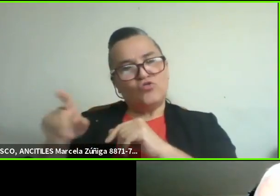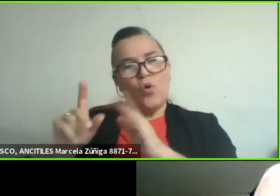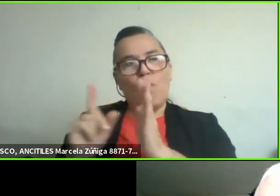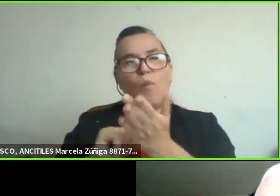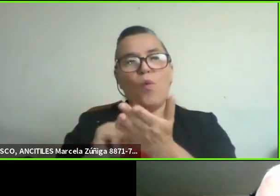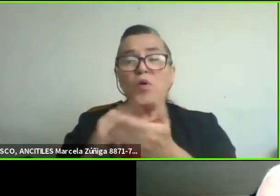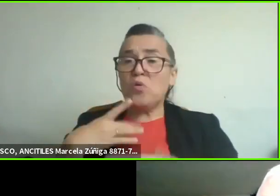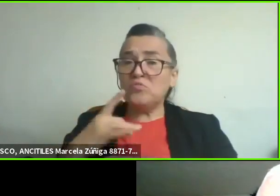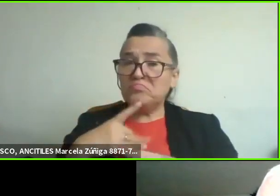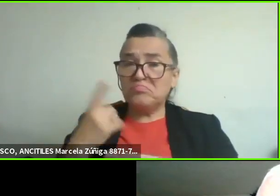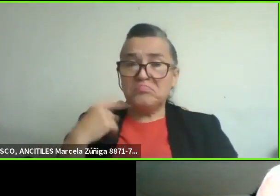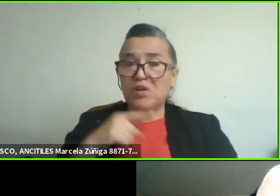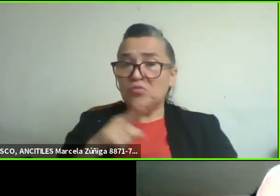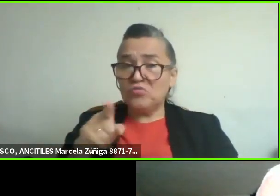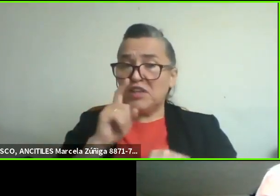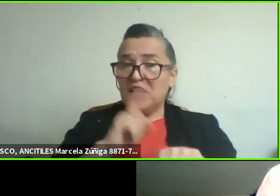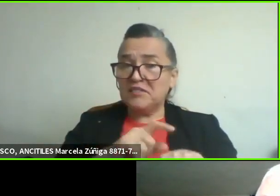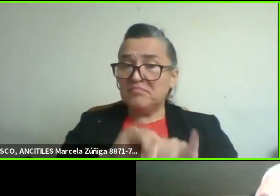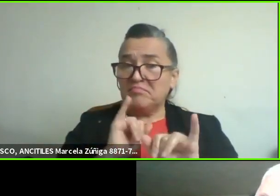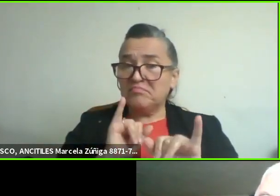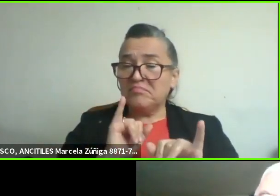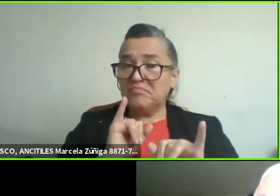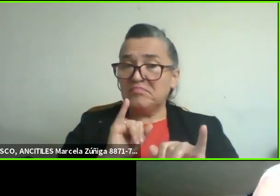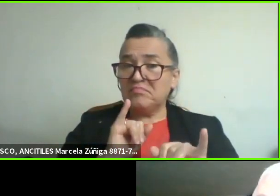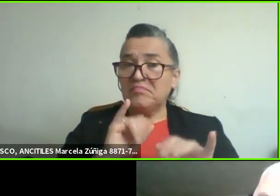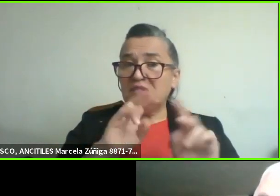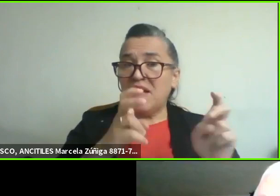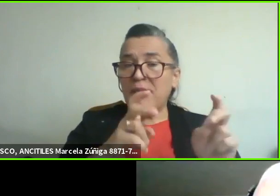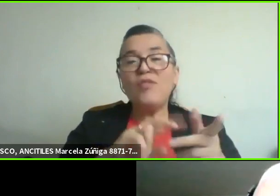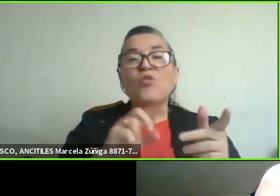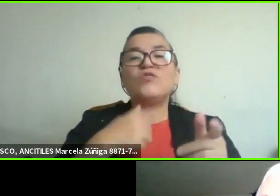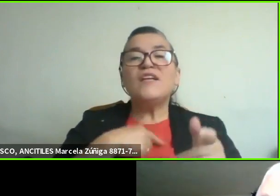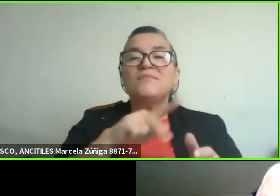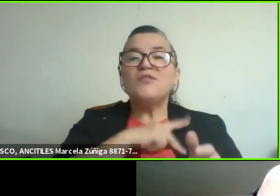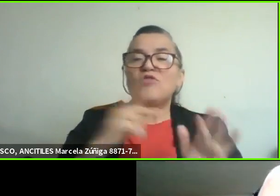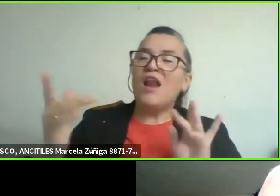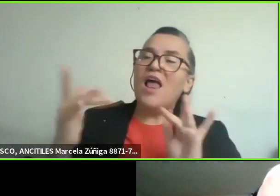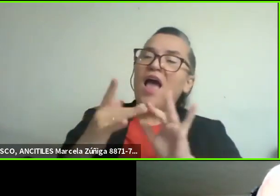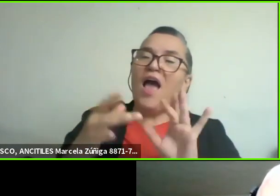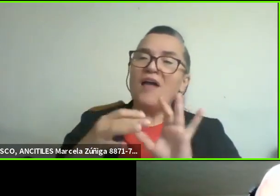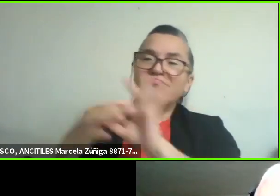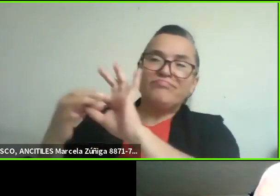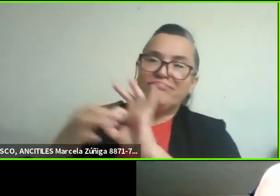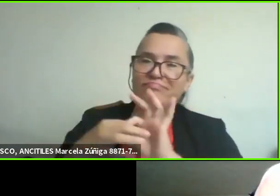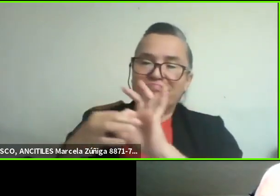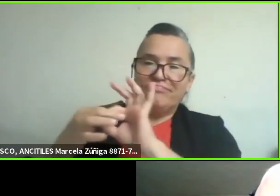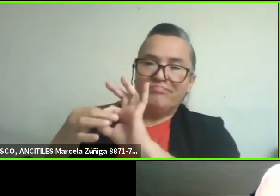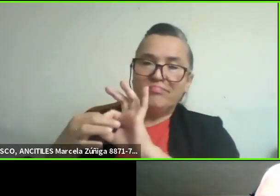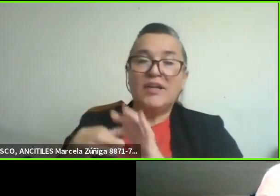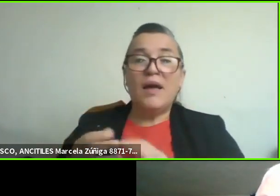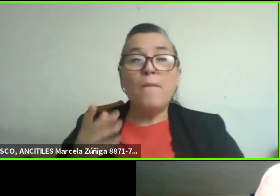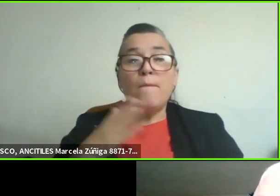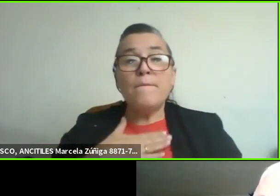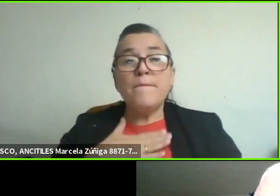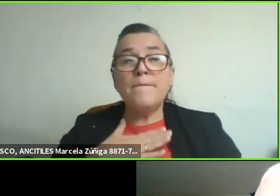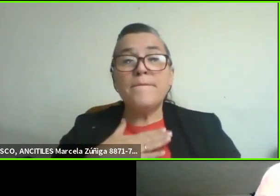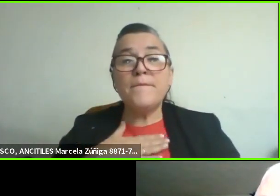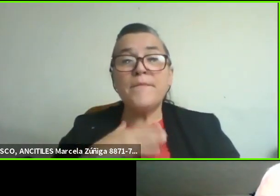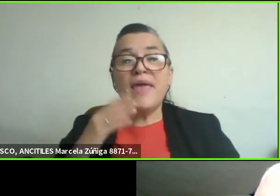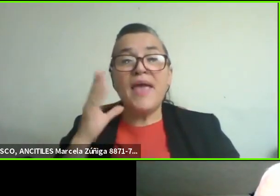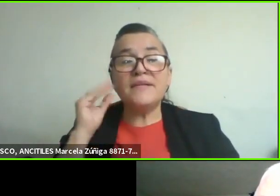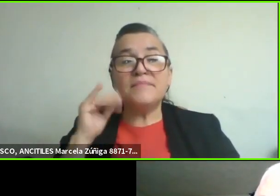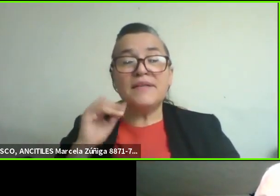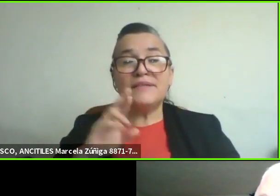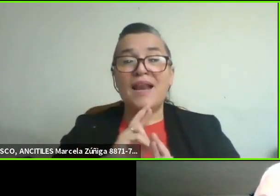algo interesante para ustedes en ese tema entonces ustedes establecen un contacto personal con esa persona generalmente por mi experiencia en la respuesta de los